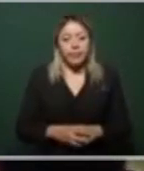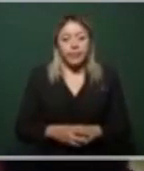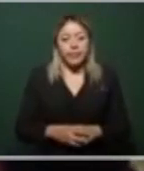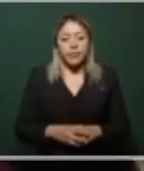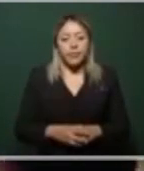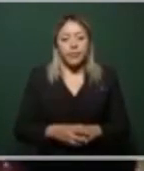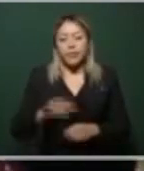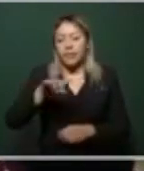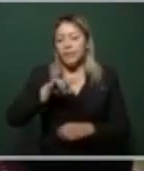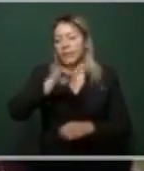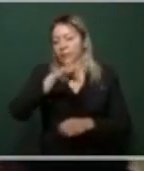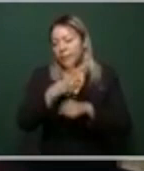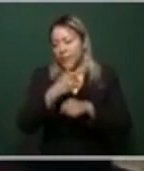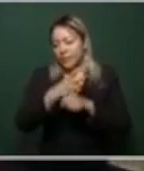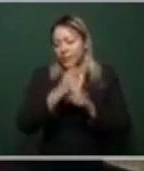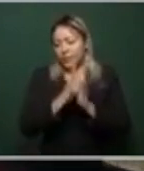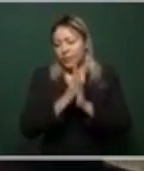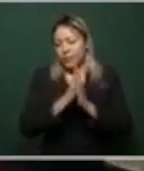La que sigue, por favor.